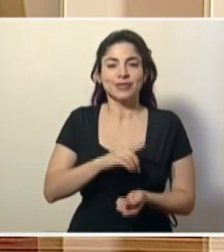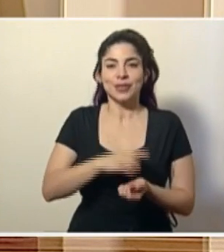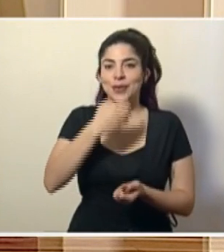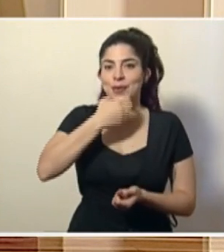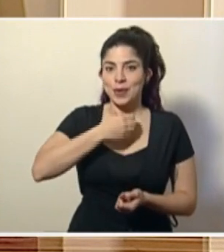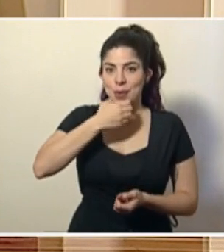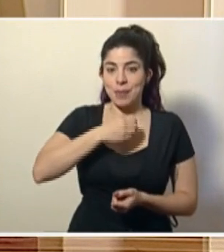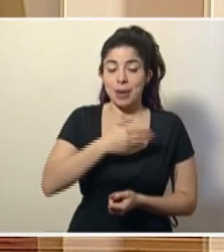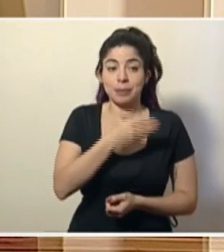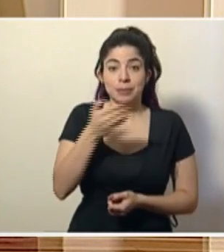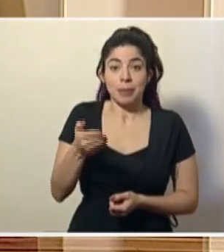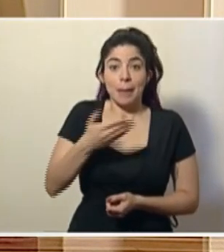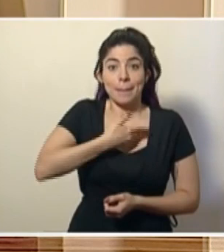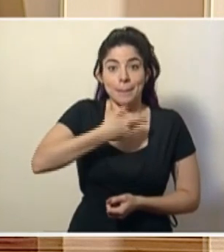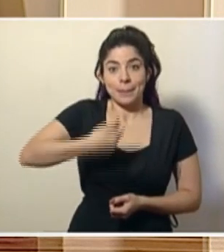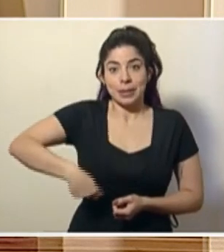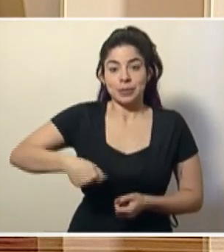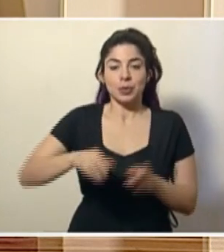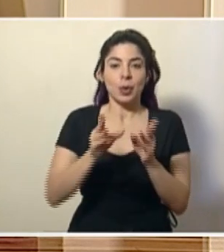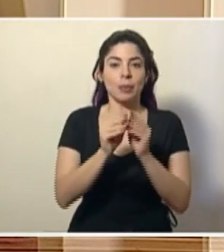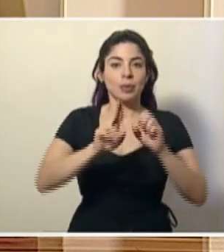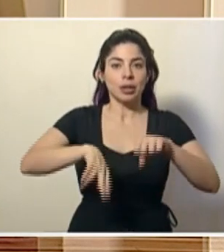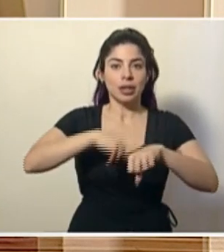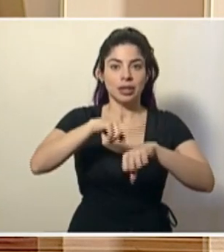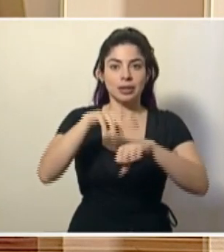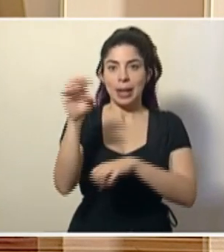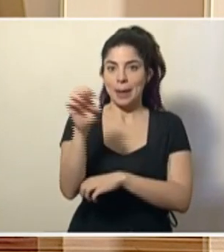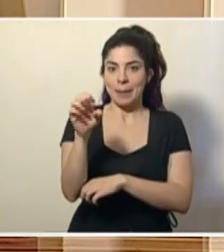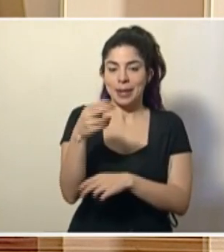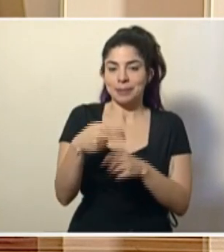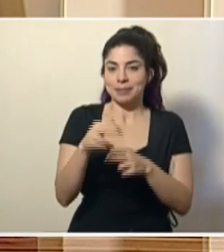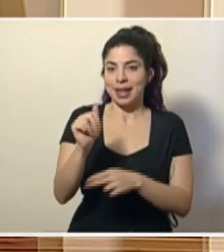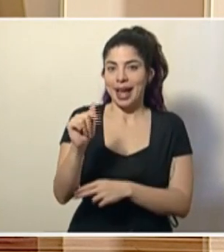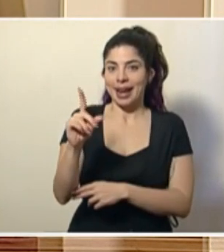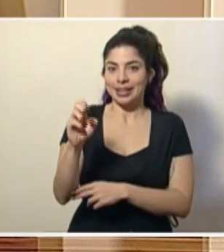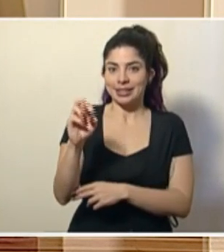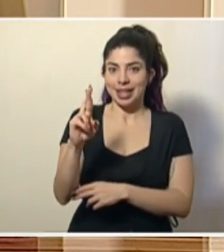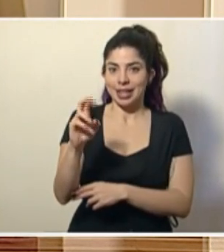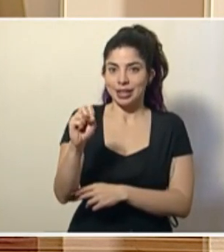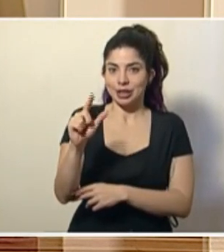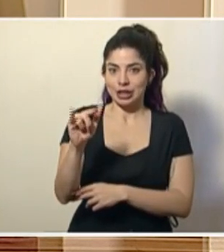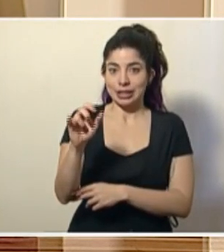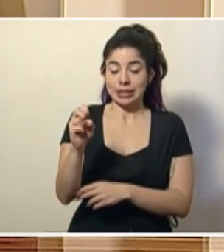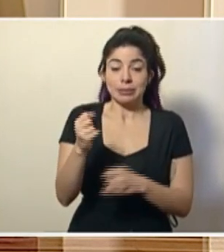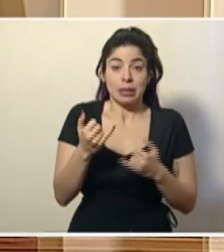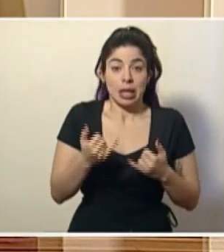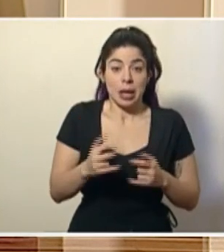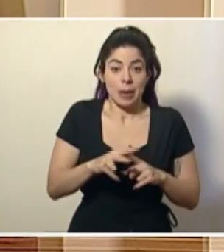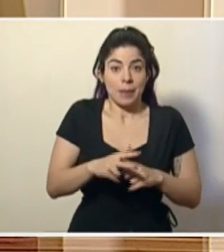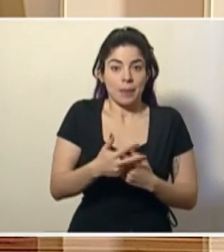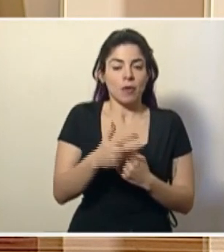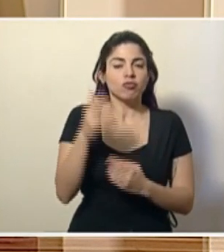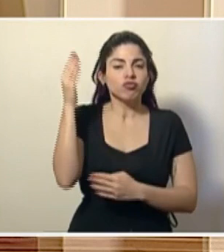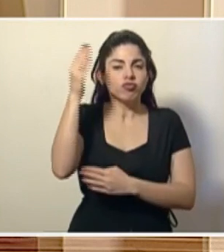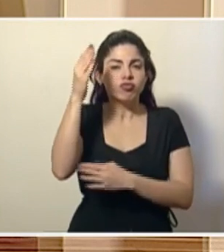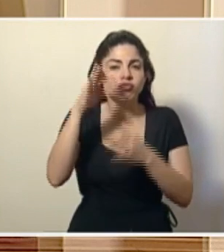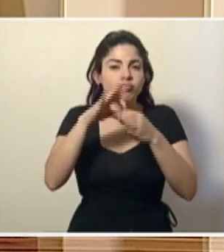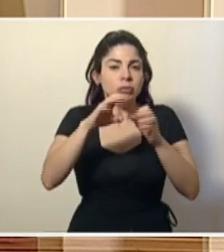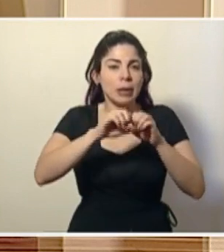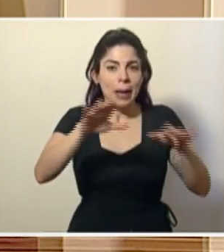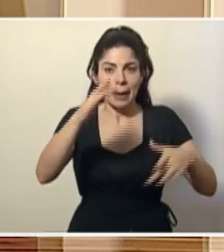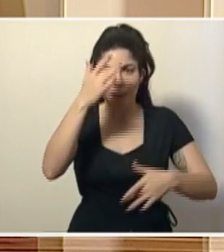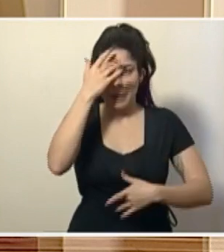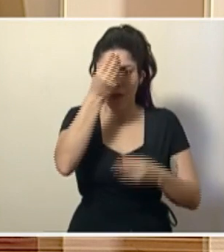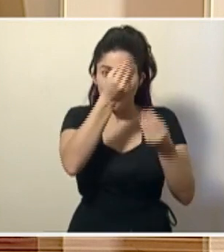Román Macaya, y al presidente de la Comisión Nacional de Emergencias, don Alexander Solís. Escucharemos el reporte epidemiológico